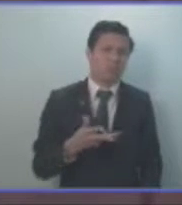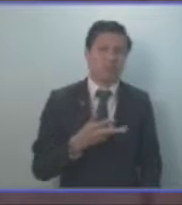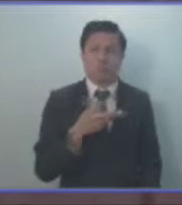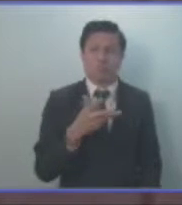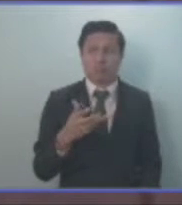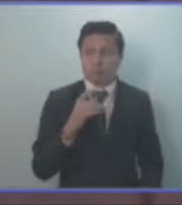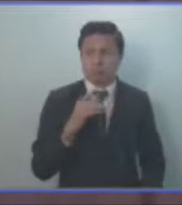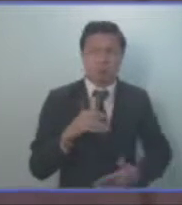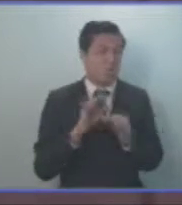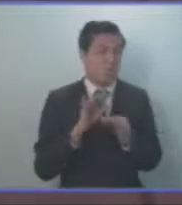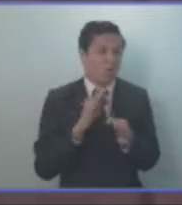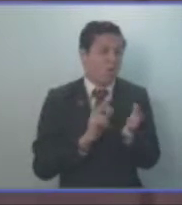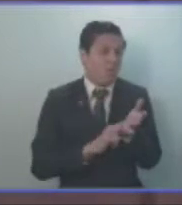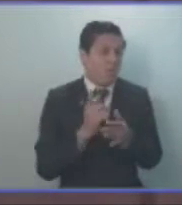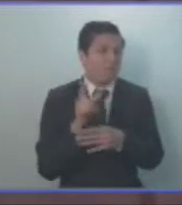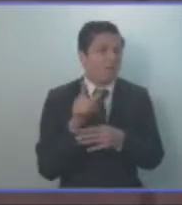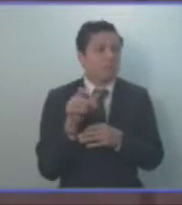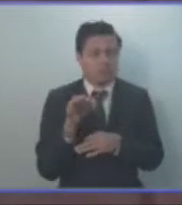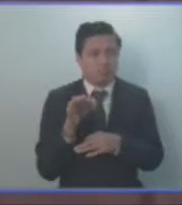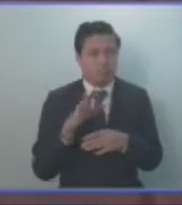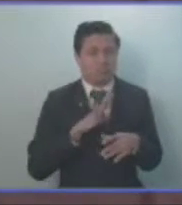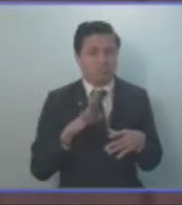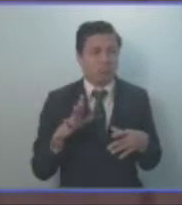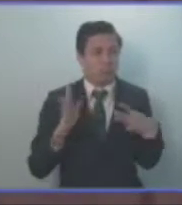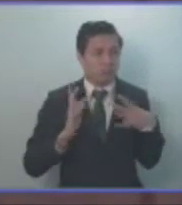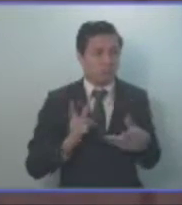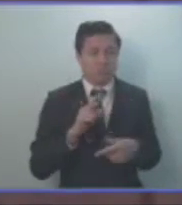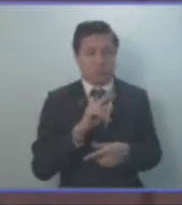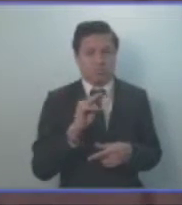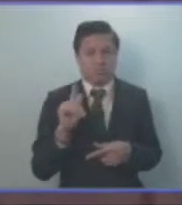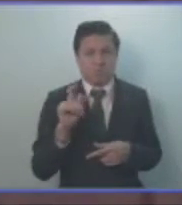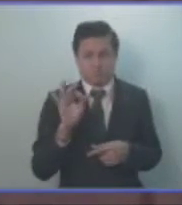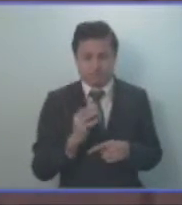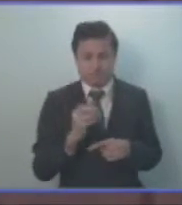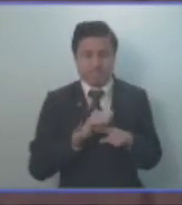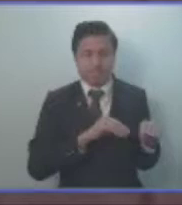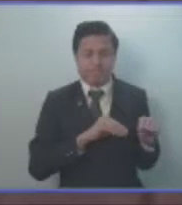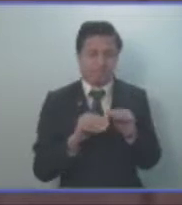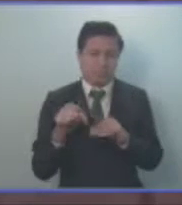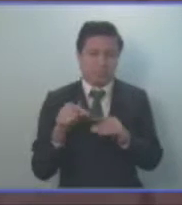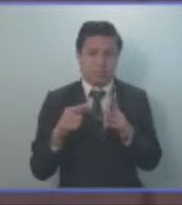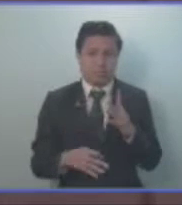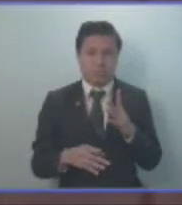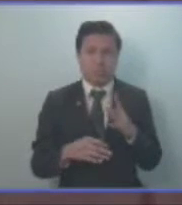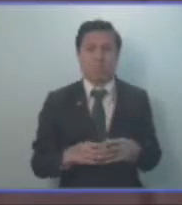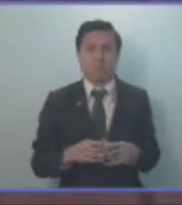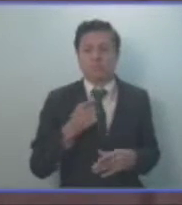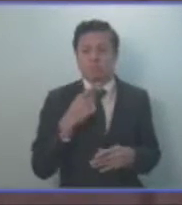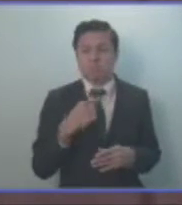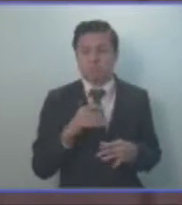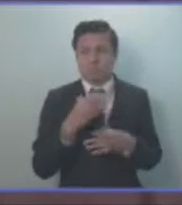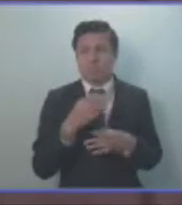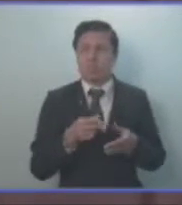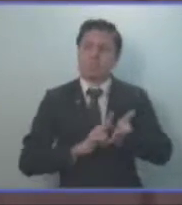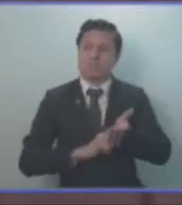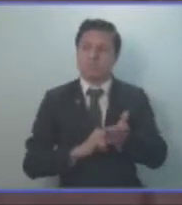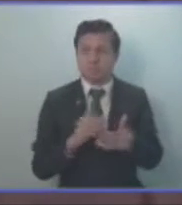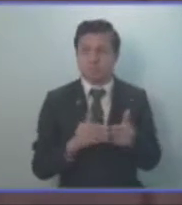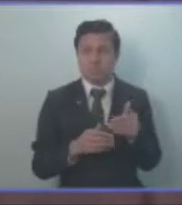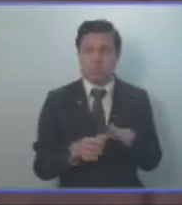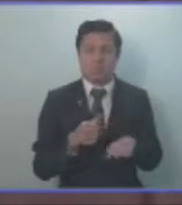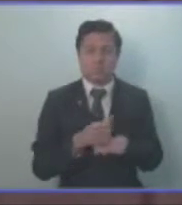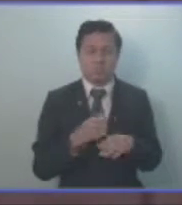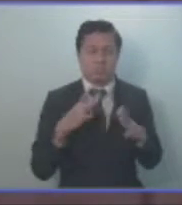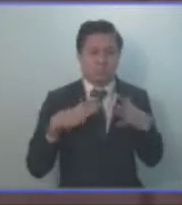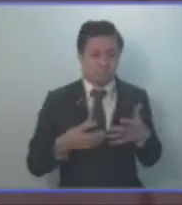posean contrato de concesión vigente, no aplicándose a este procedimiento lo fijado en la Ley de Adquisiciones y Contrataciones de la Administración